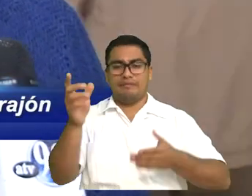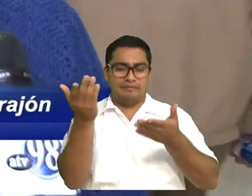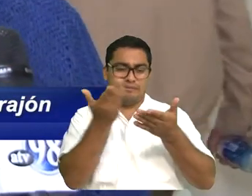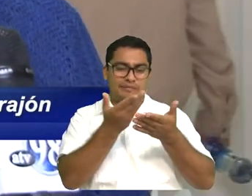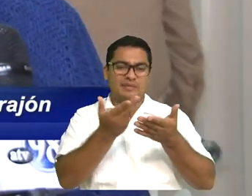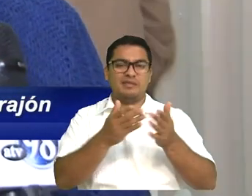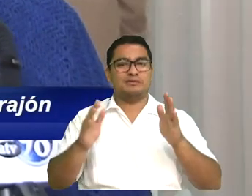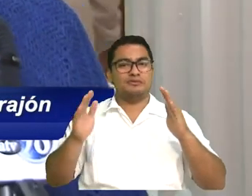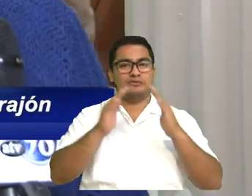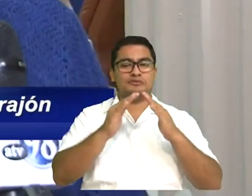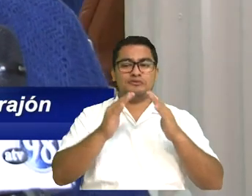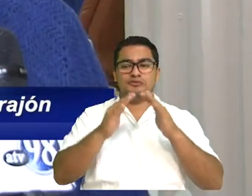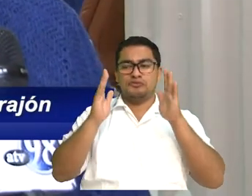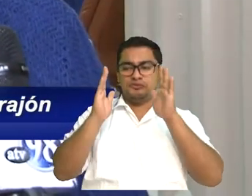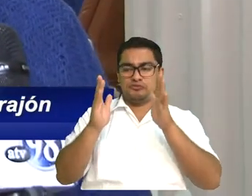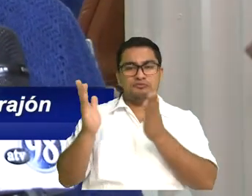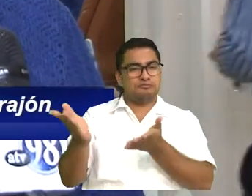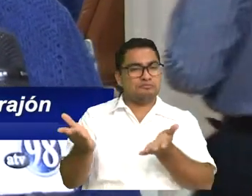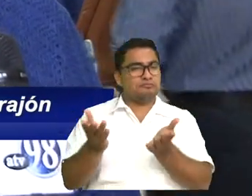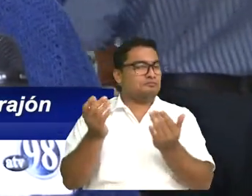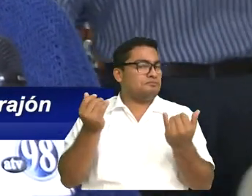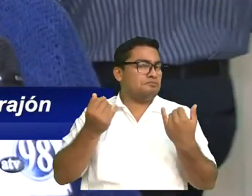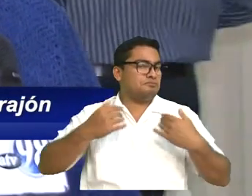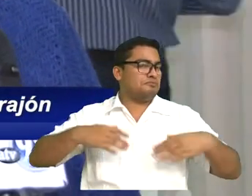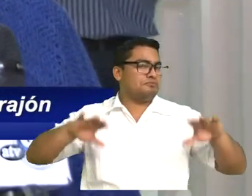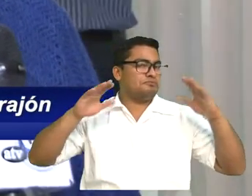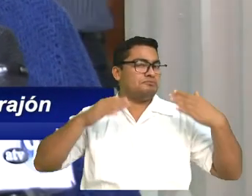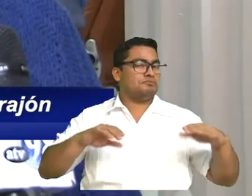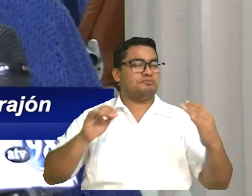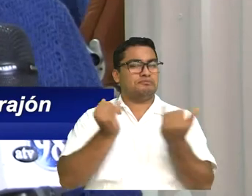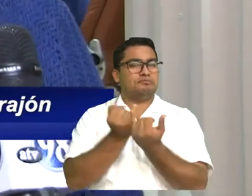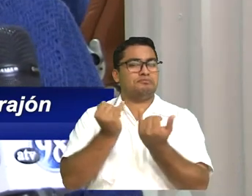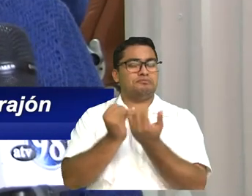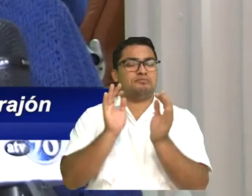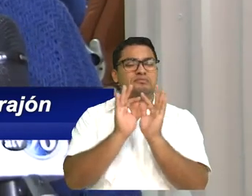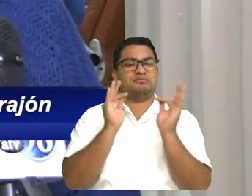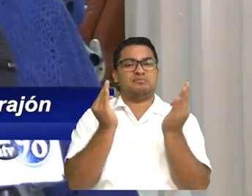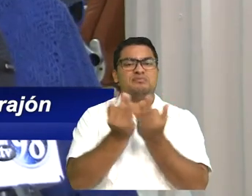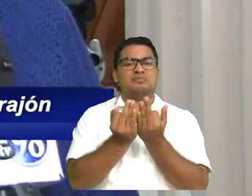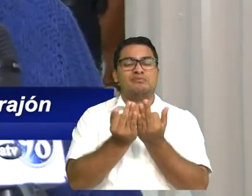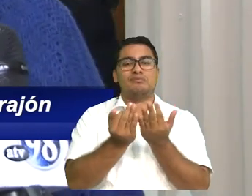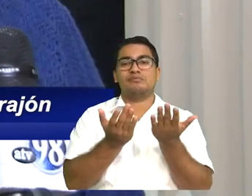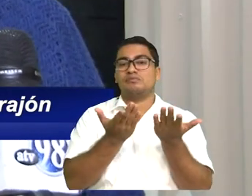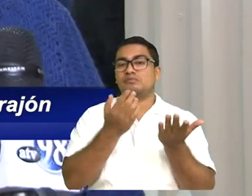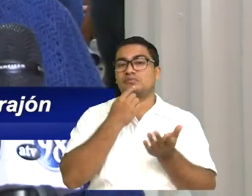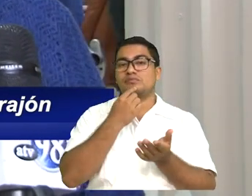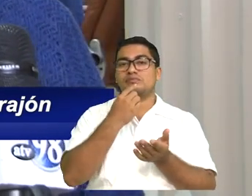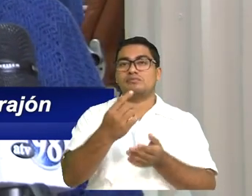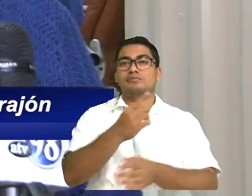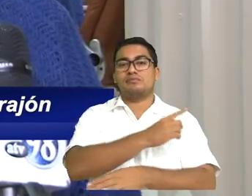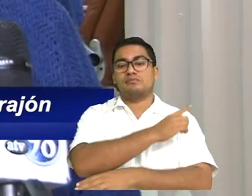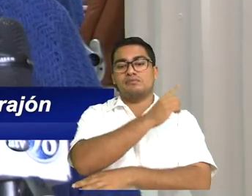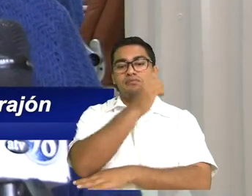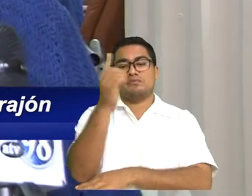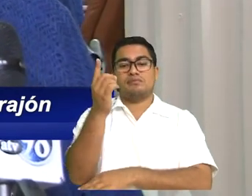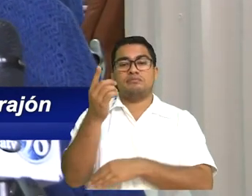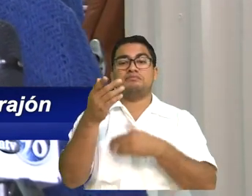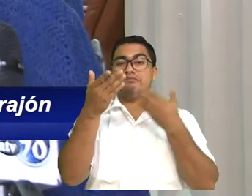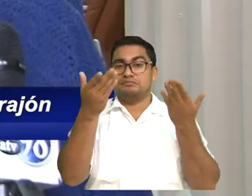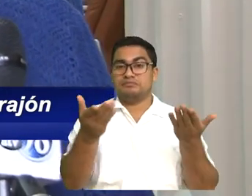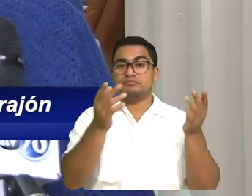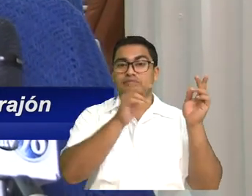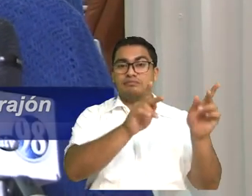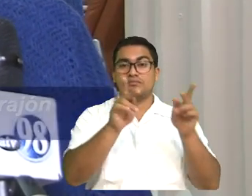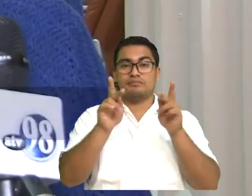su casa es atendido normalmente como se atiende el resto de la familia, y más bien este día es un día como para que toda